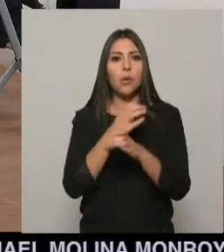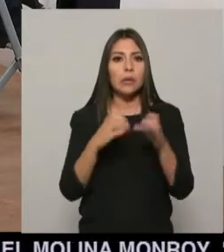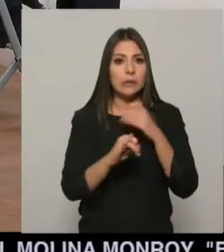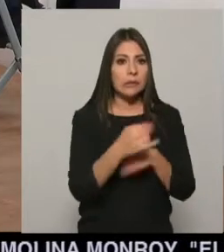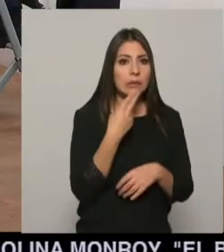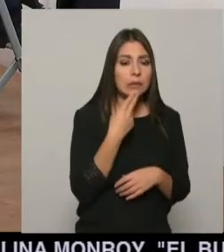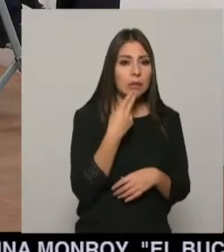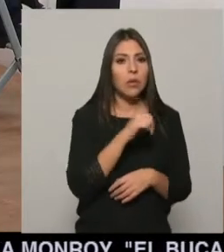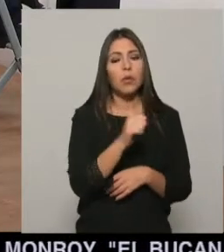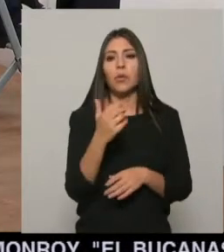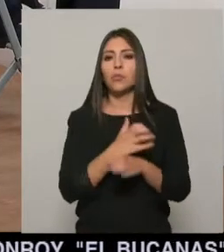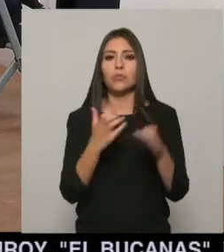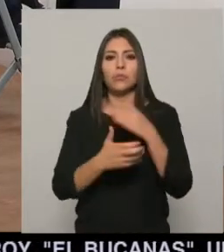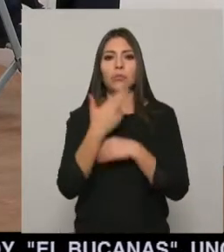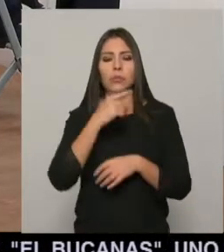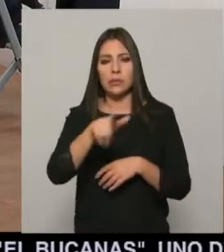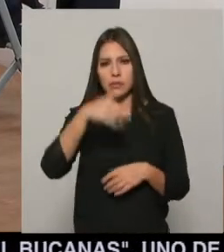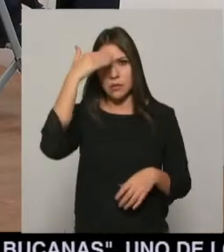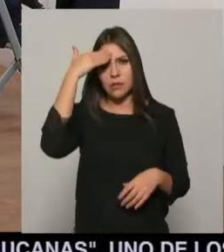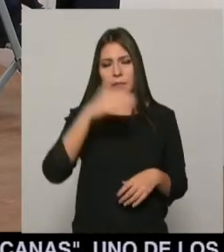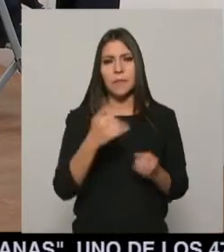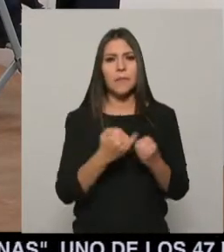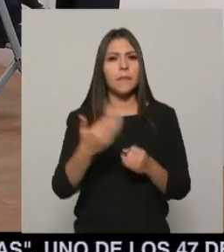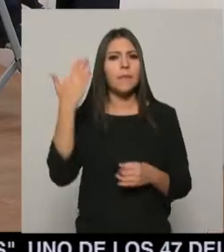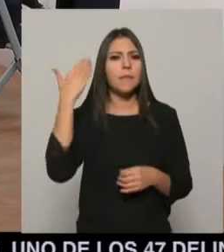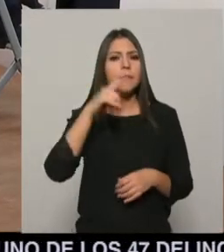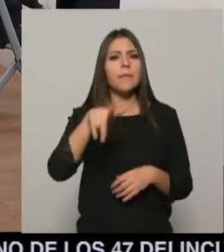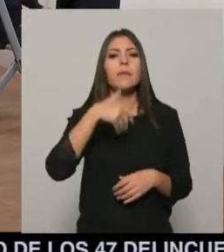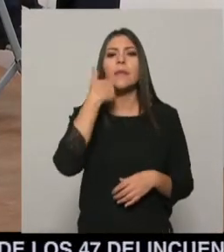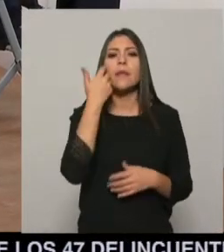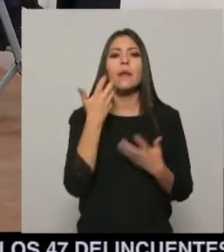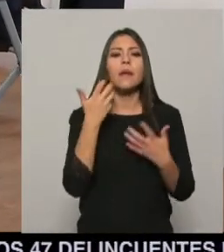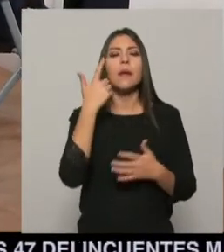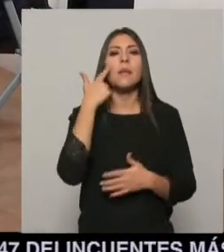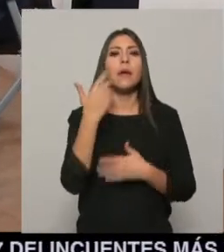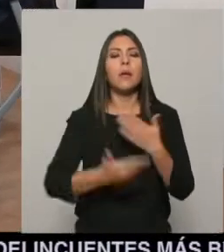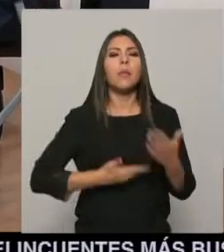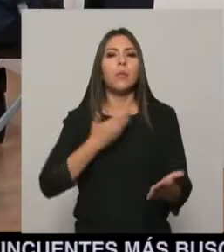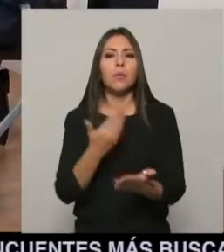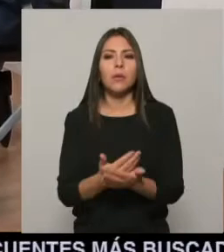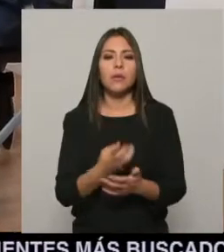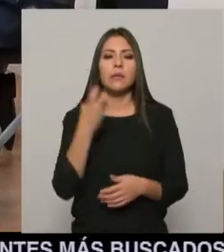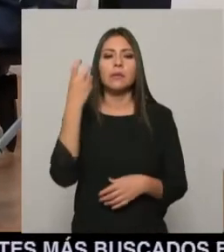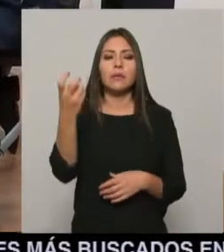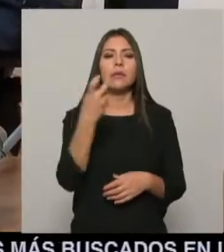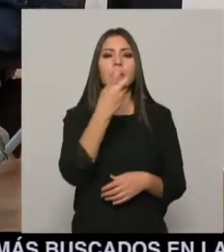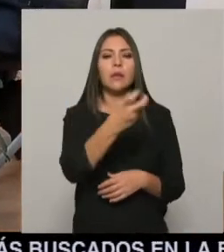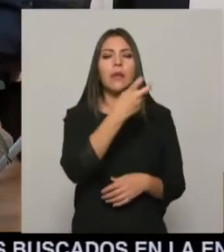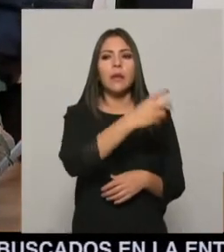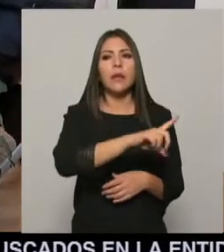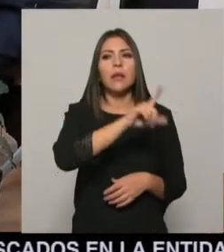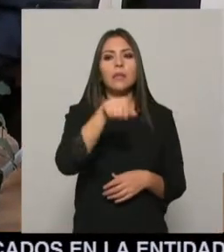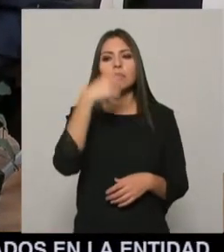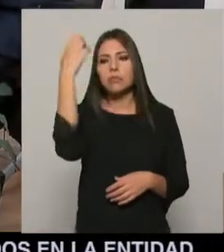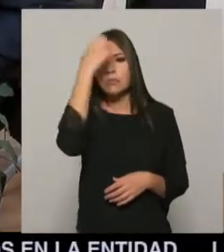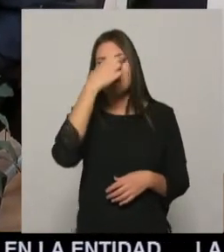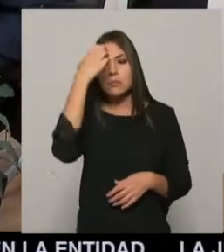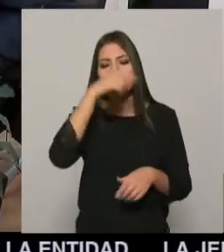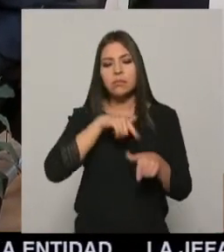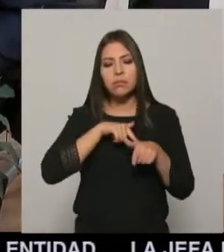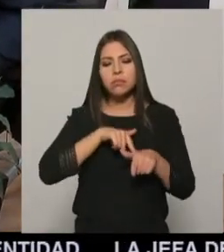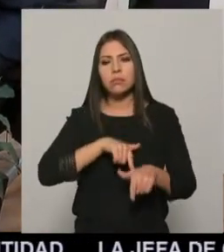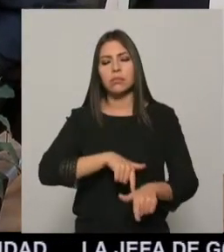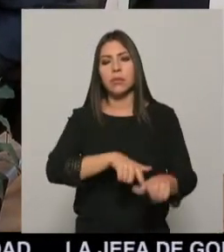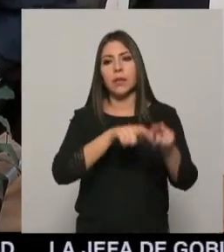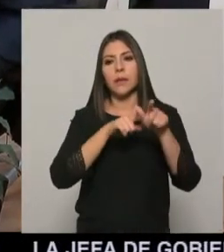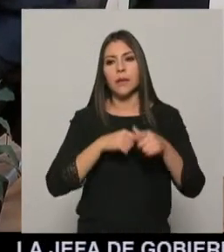funcionando, y vamos a como lo hemos hecho, a proponer, a señalar y a ubicar y a estar evaluando de manera